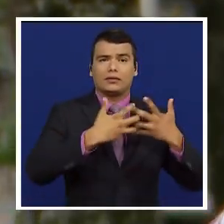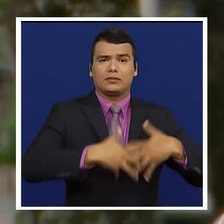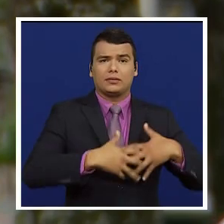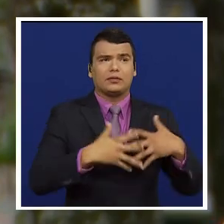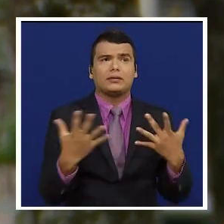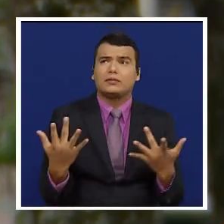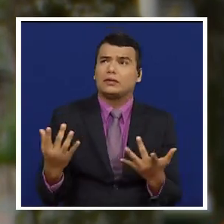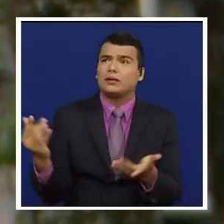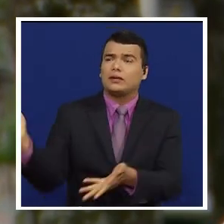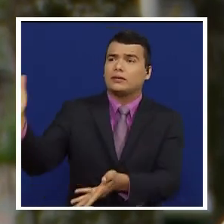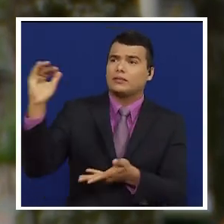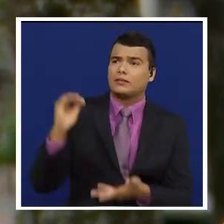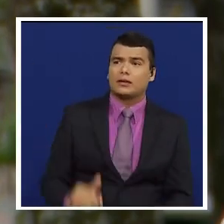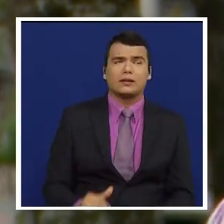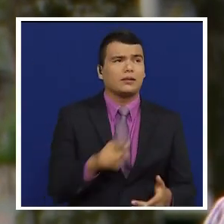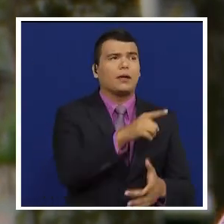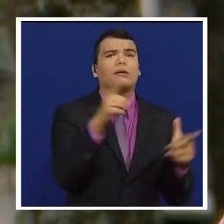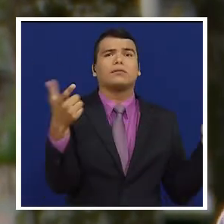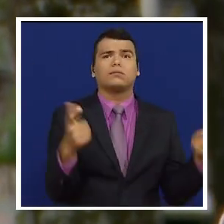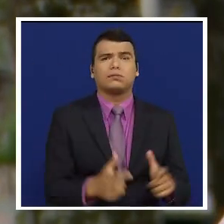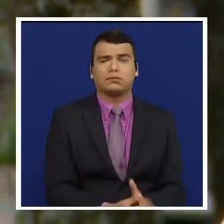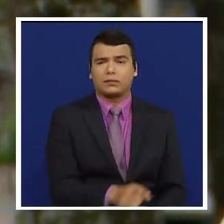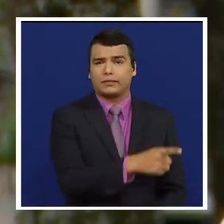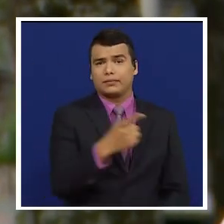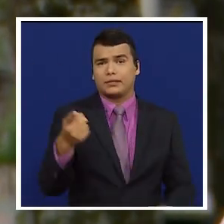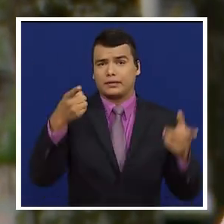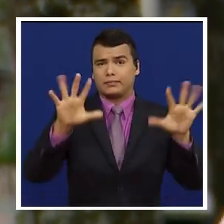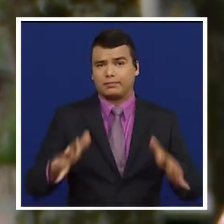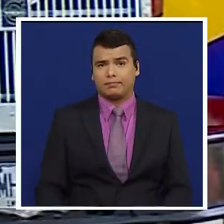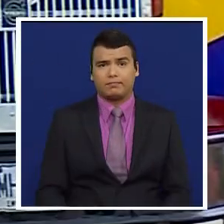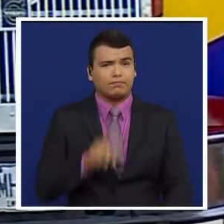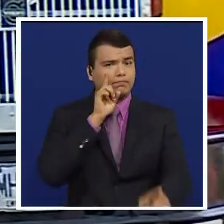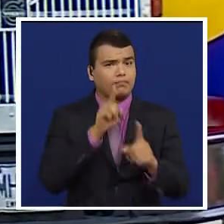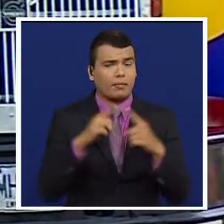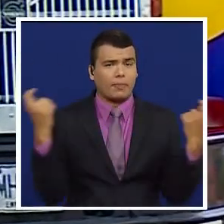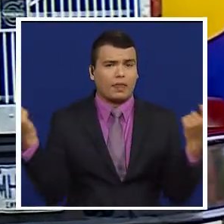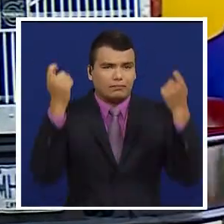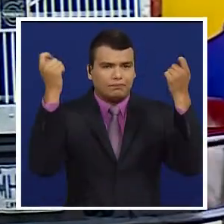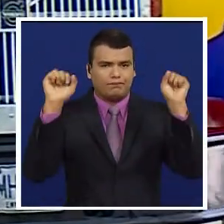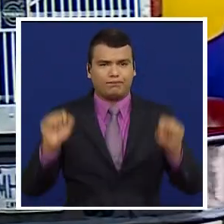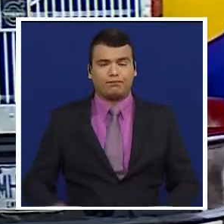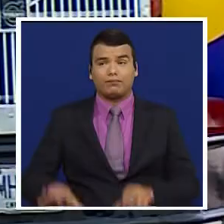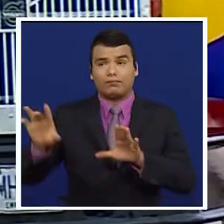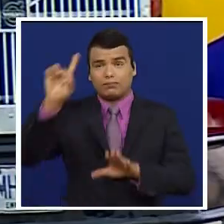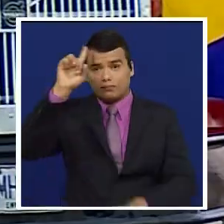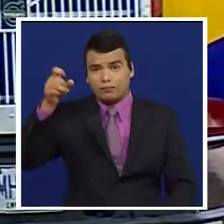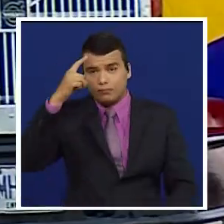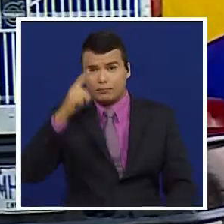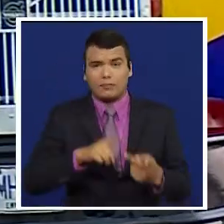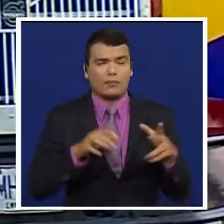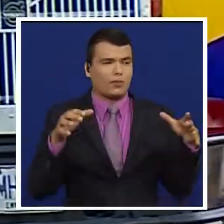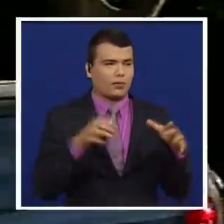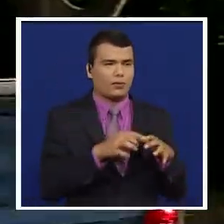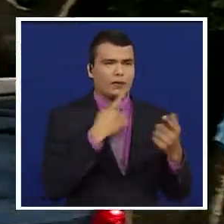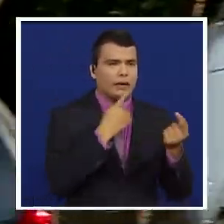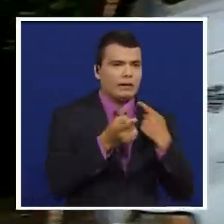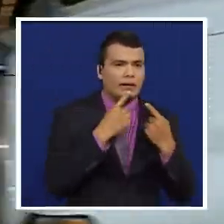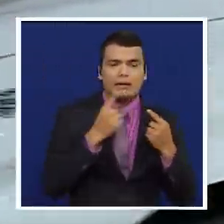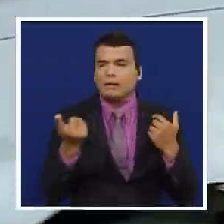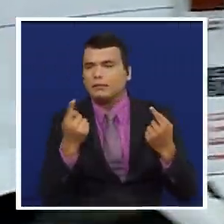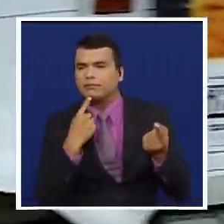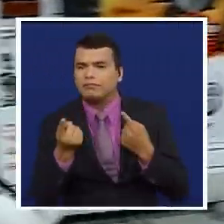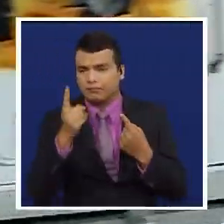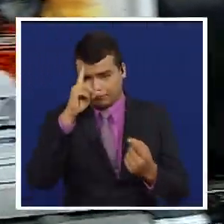está al límite pero inferior, donde ya el desabastecimiento es importante para poder producir. Mientras el gobierno y los camioneros avanzan en las negociaciones,